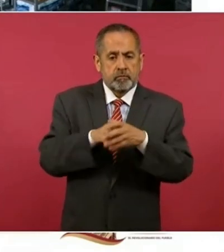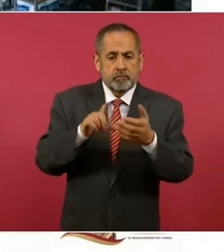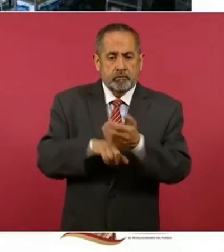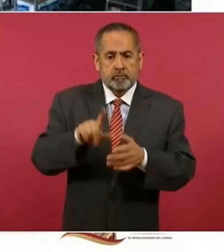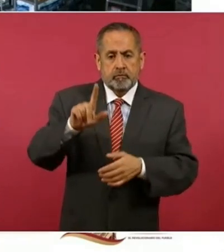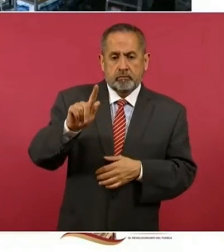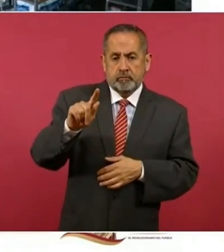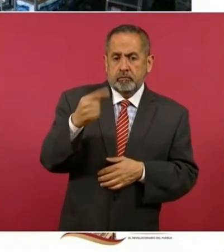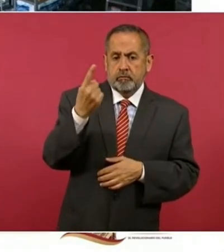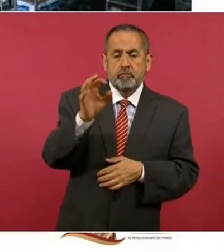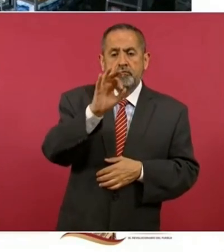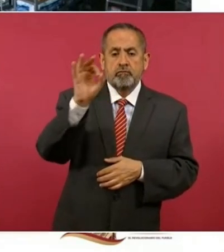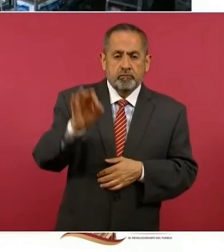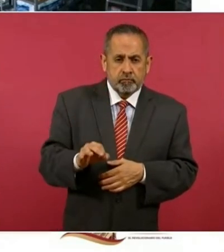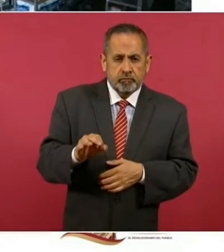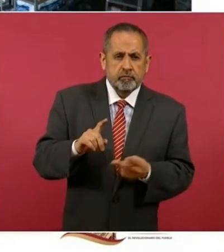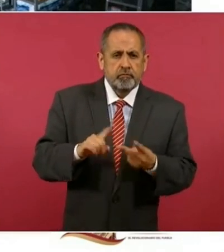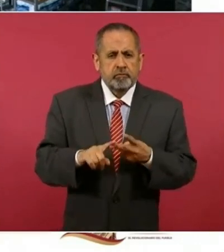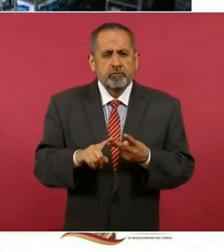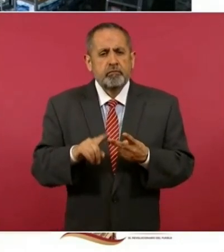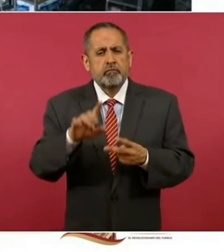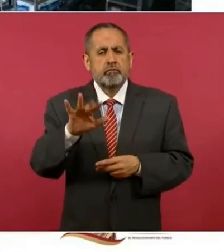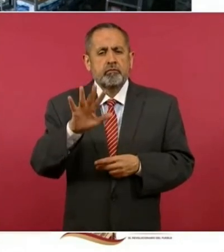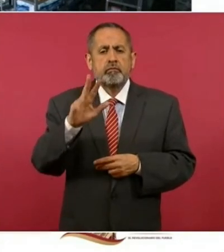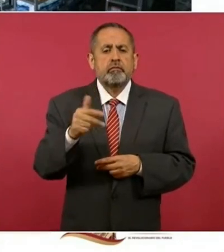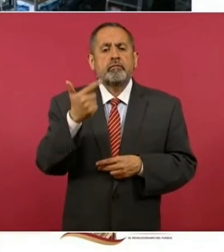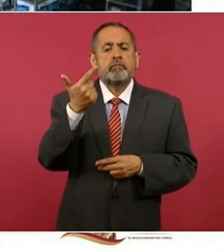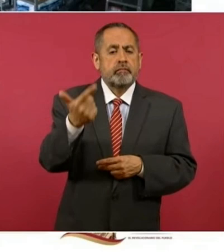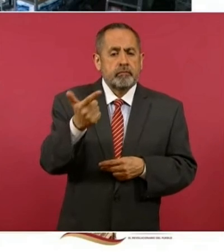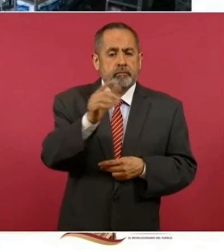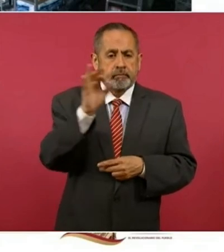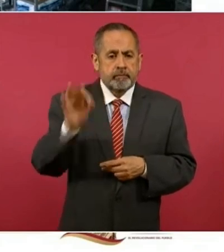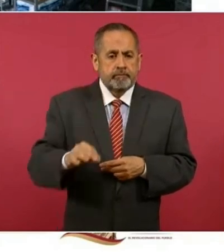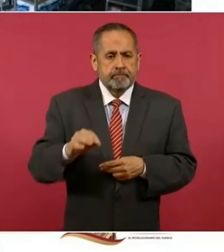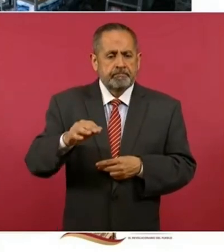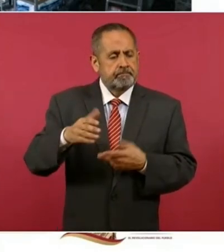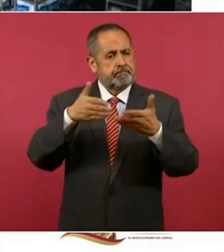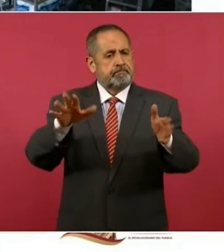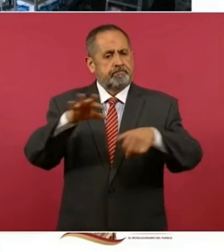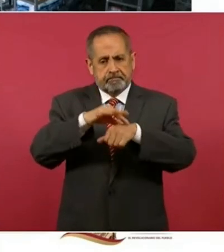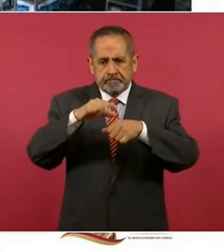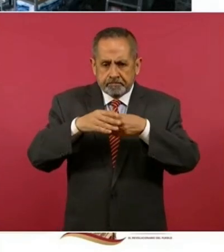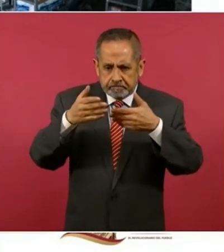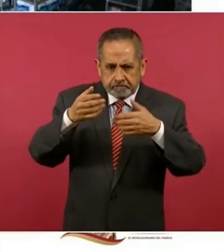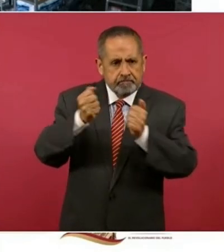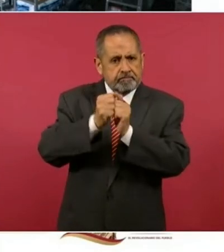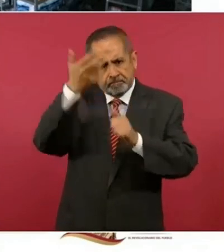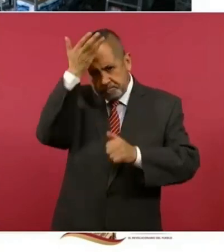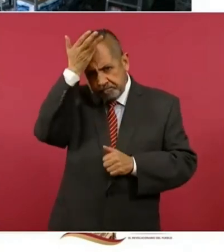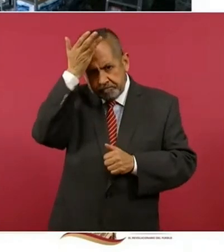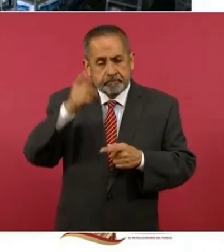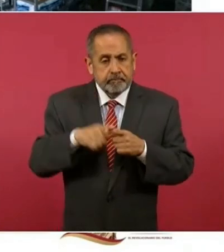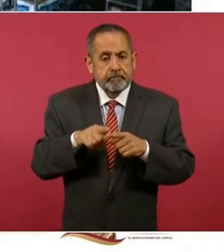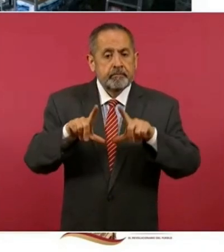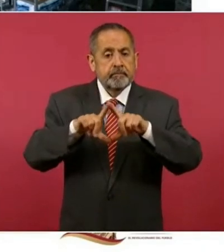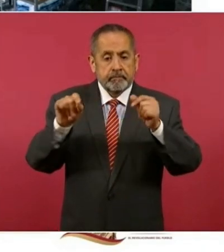del 71%, del 57% en médicos generales y personal de enfermería. Aquí el abasto de